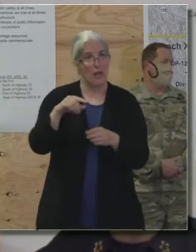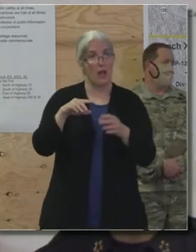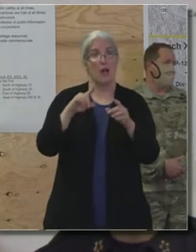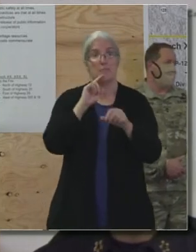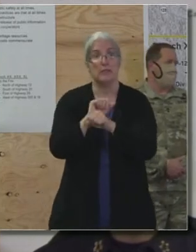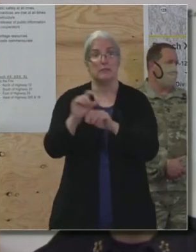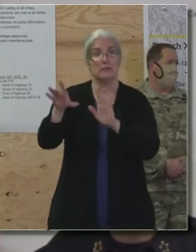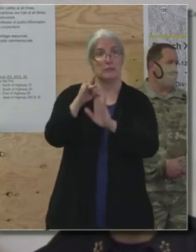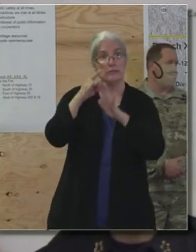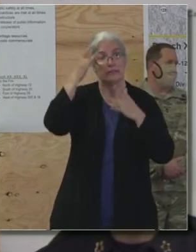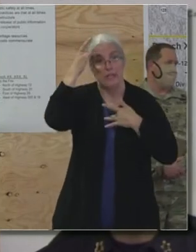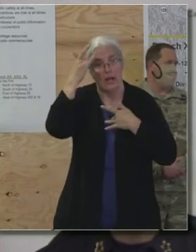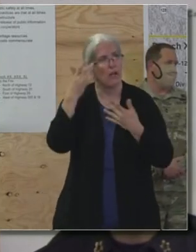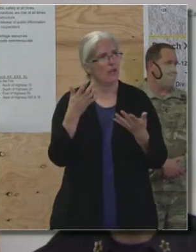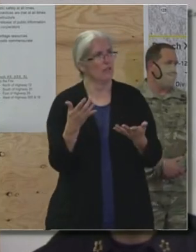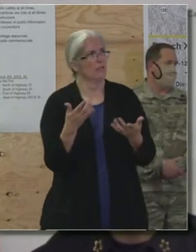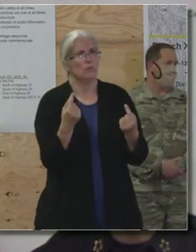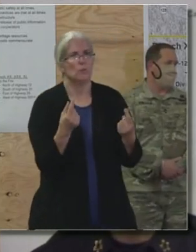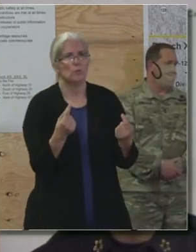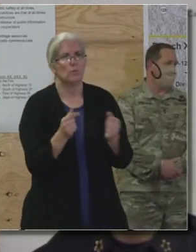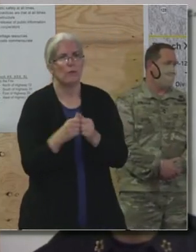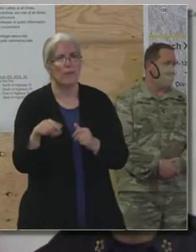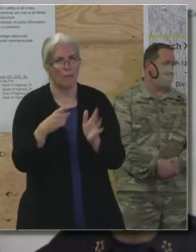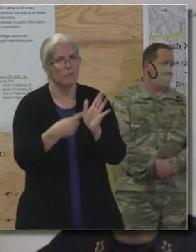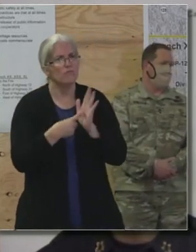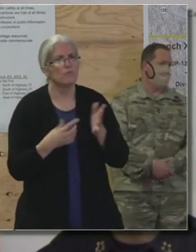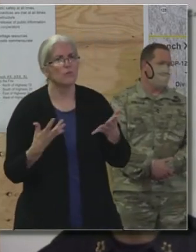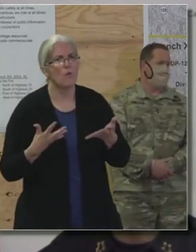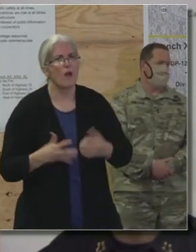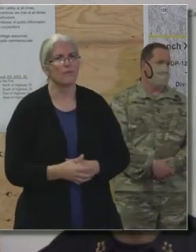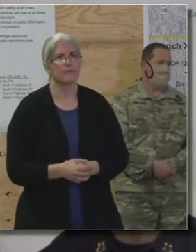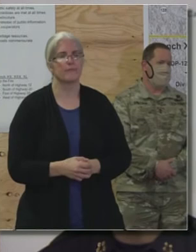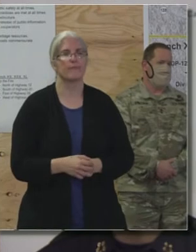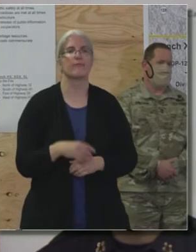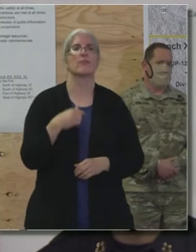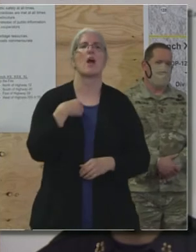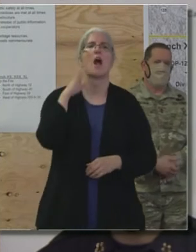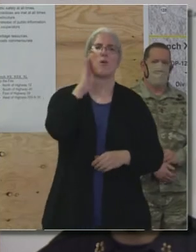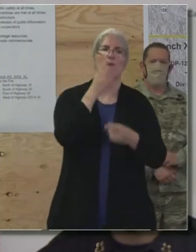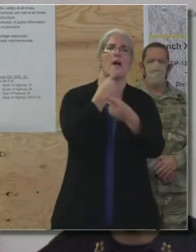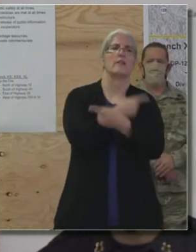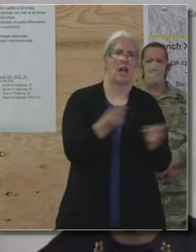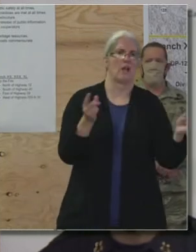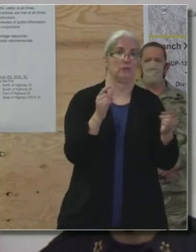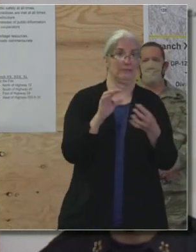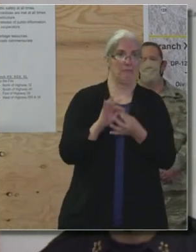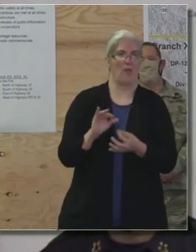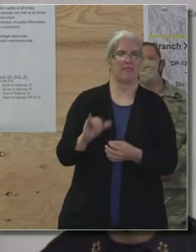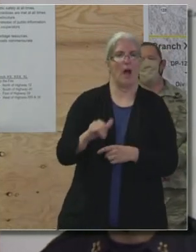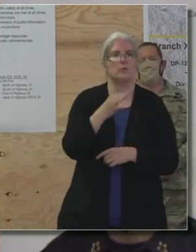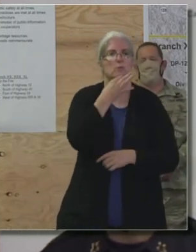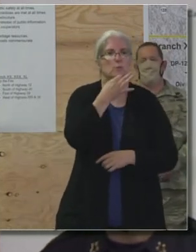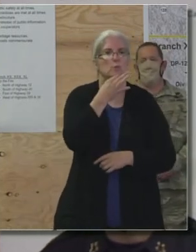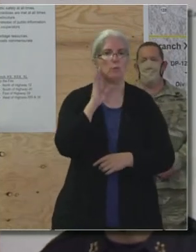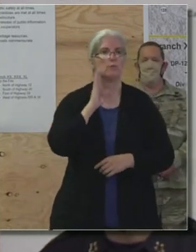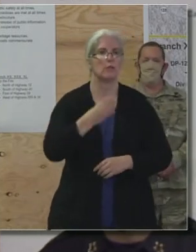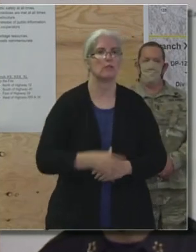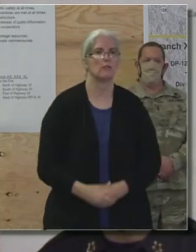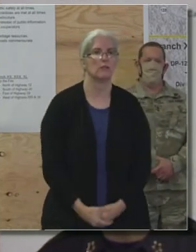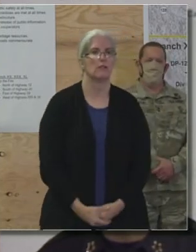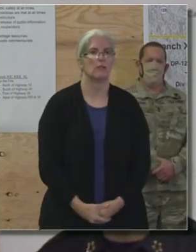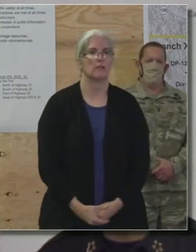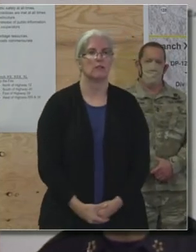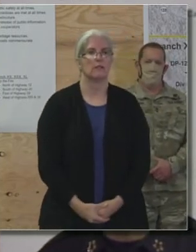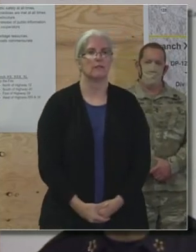proyecto de ley de kristen para para enfrentar eso precisamente un proyecto de ley de la legislatura que abordaremos muy pronto